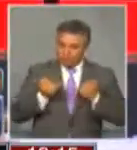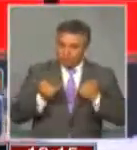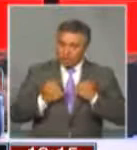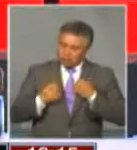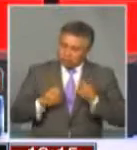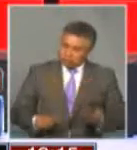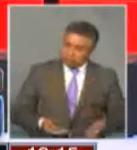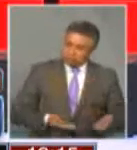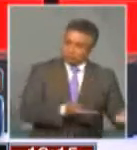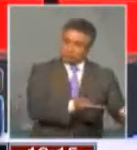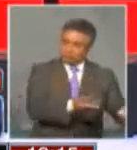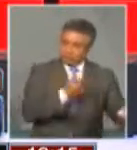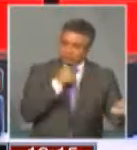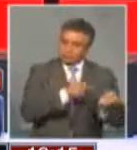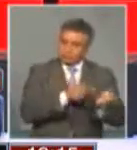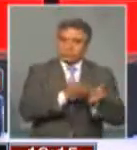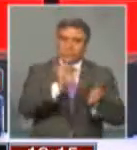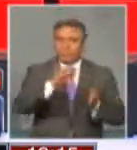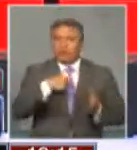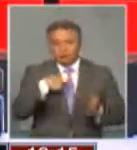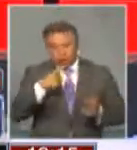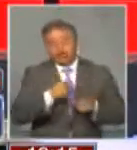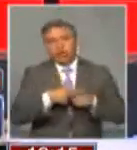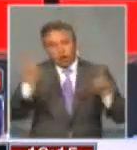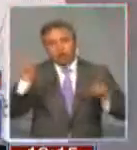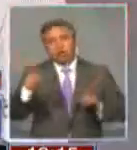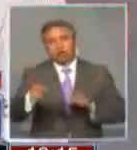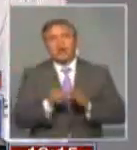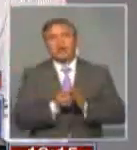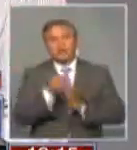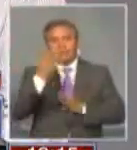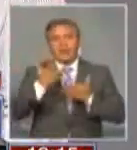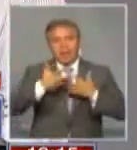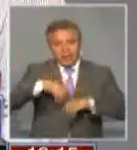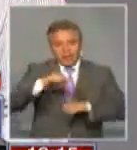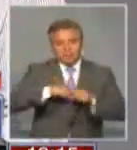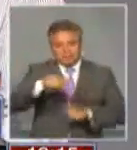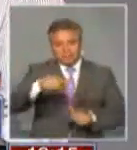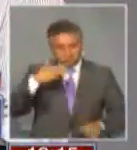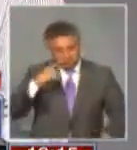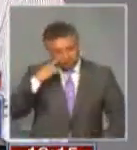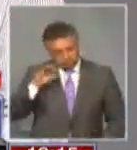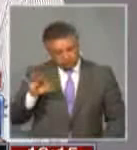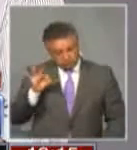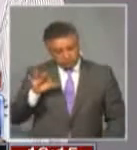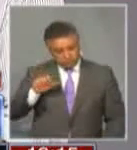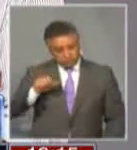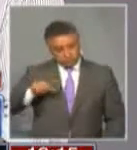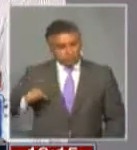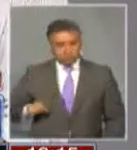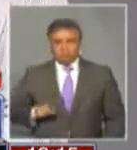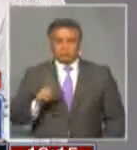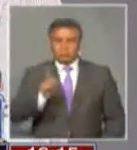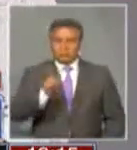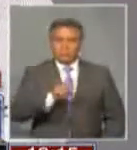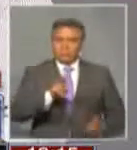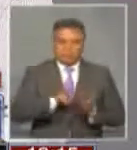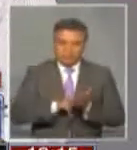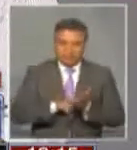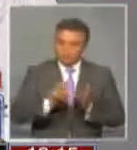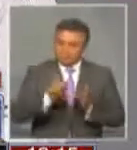en relación a otras nuevas empresas. ¿Tienen ustedes antecedentes? La verdad es que nosotros no tenemos antecedentes. Yo